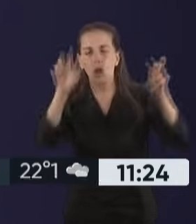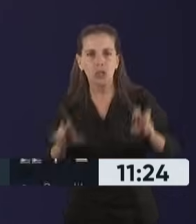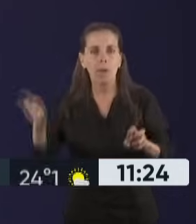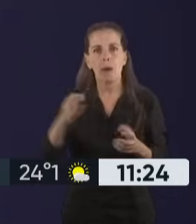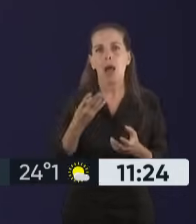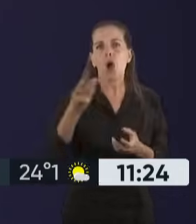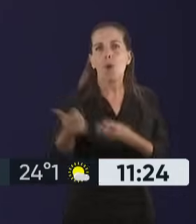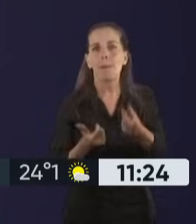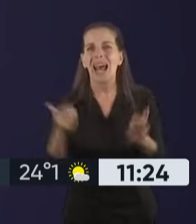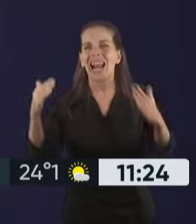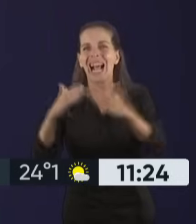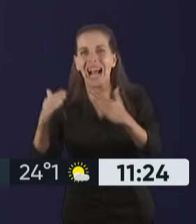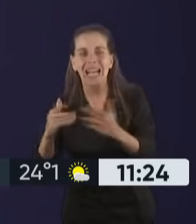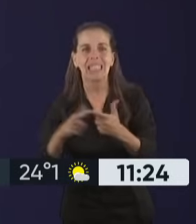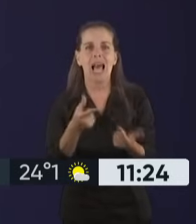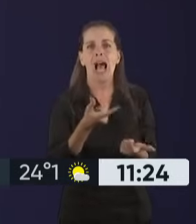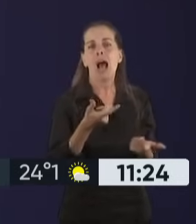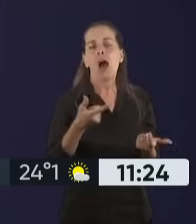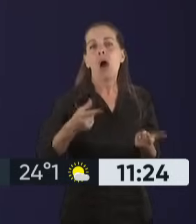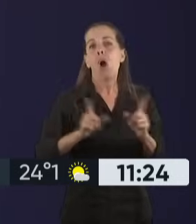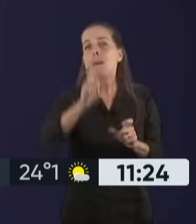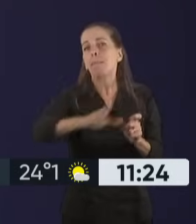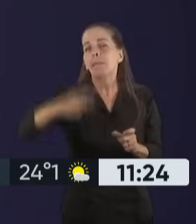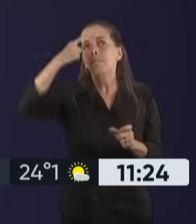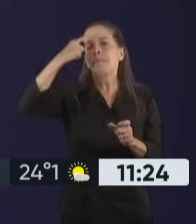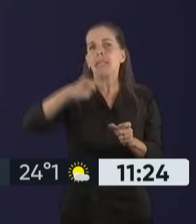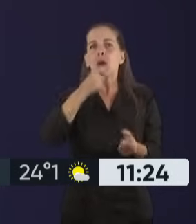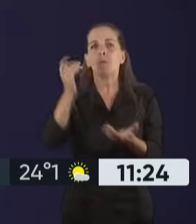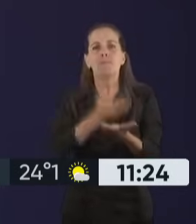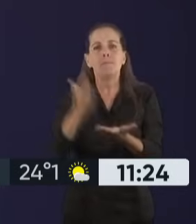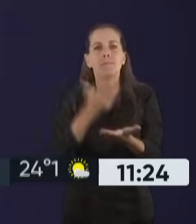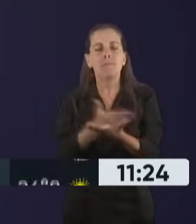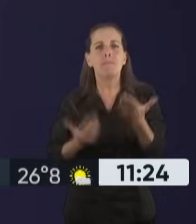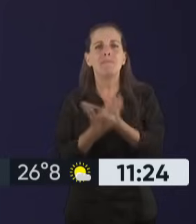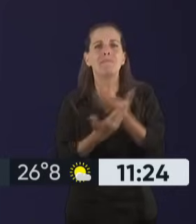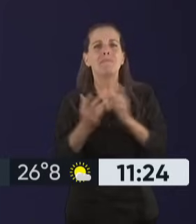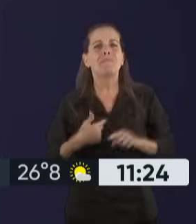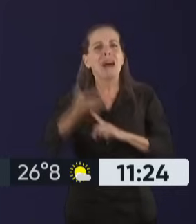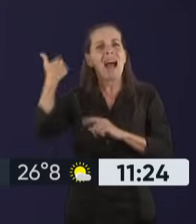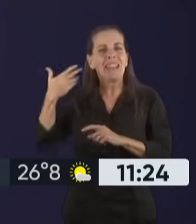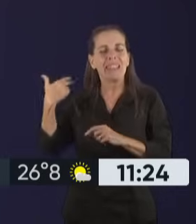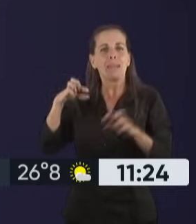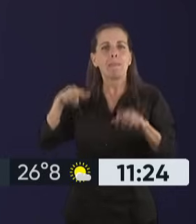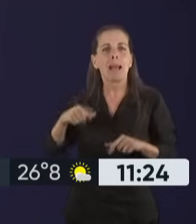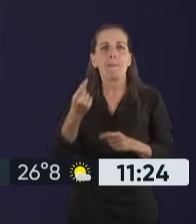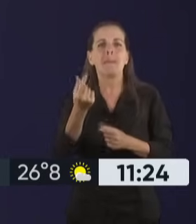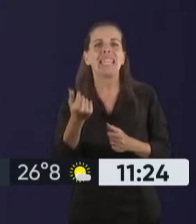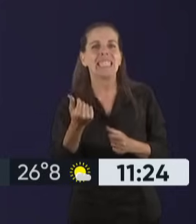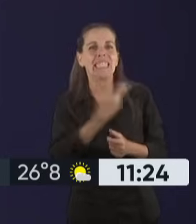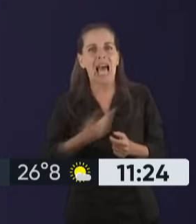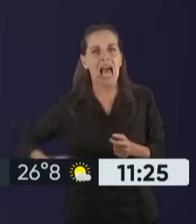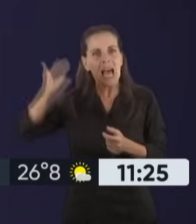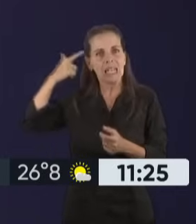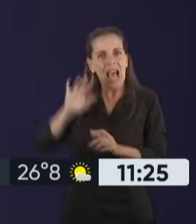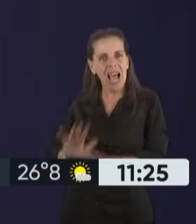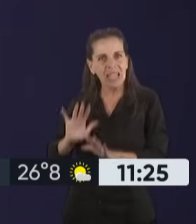en pesos, quien creyó que emitiendo a mansalva como un plan Platita 3 o versión 4 iba a